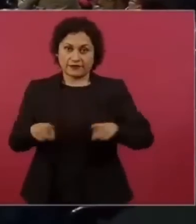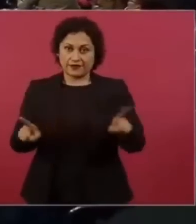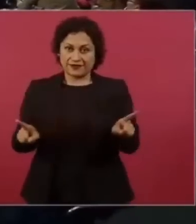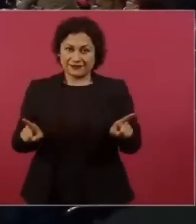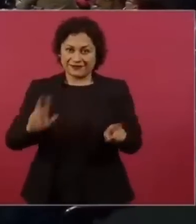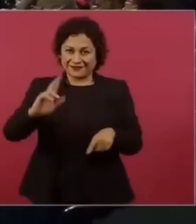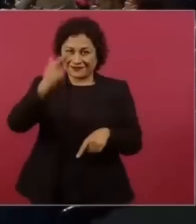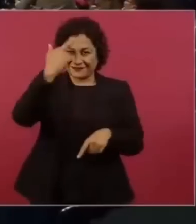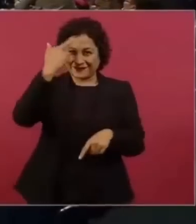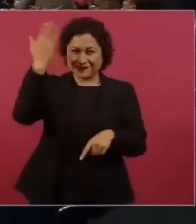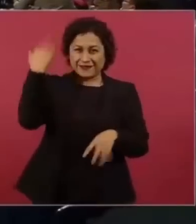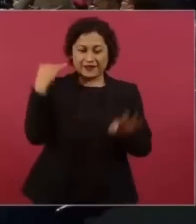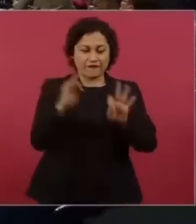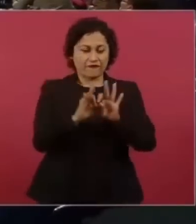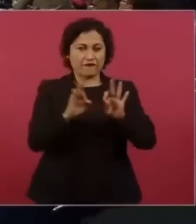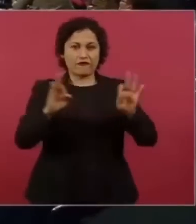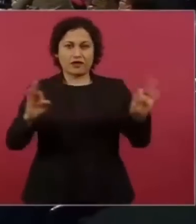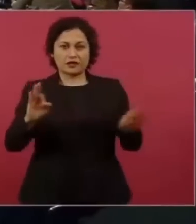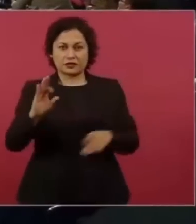antirreligioso.